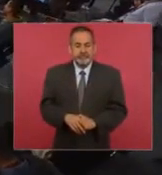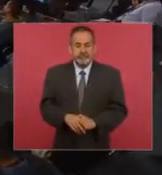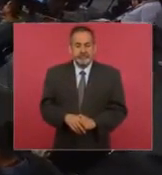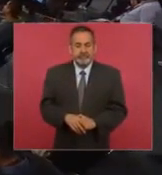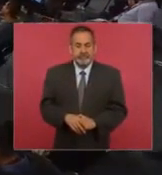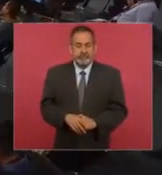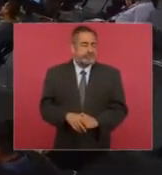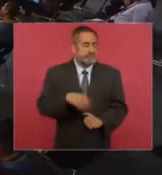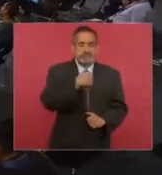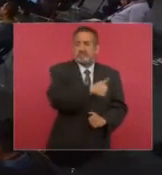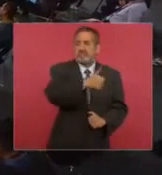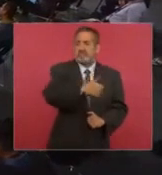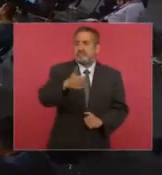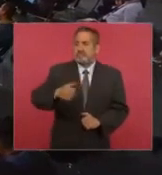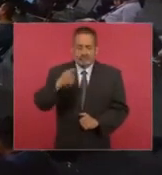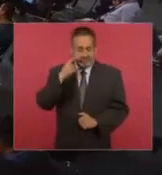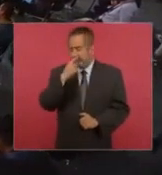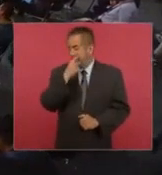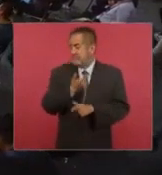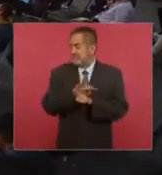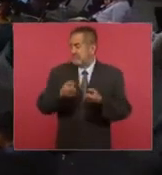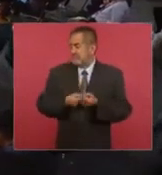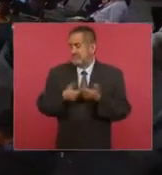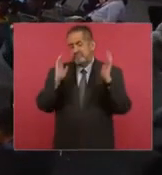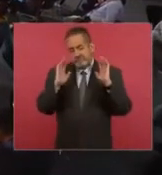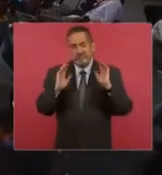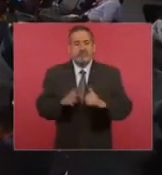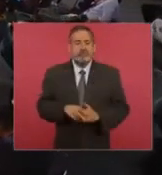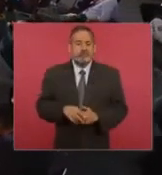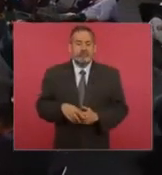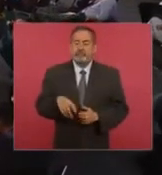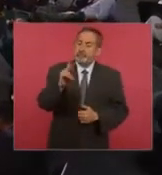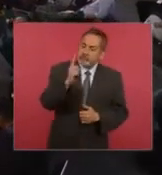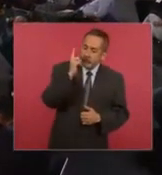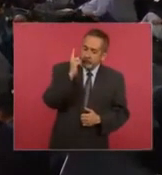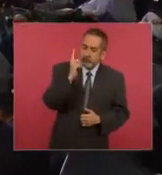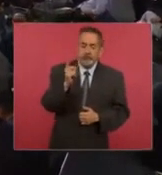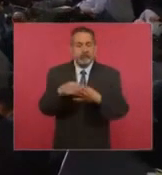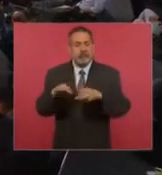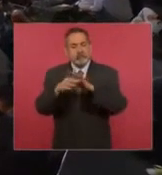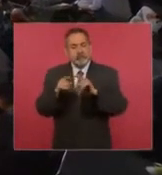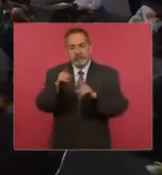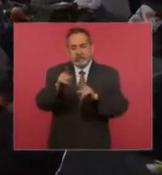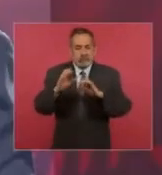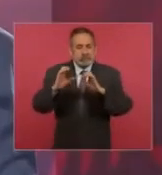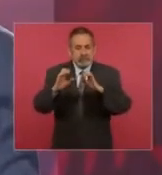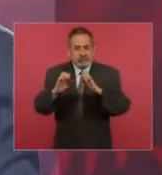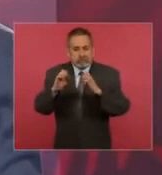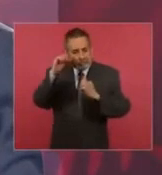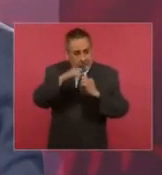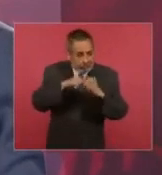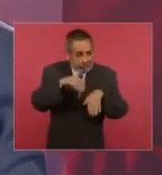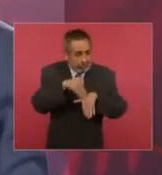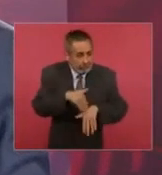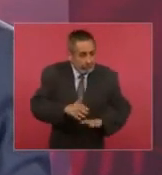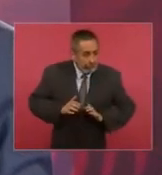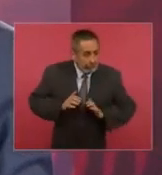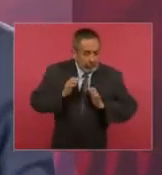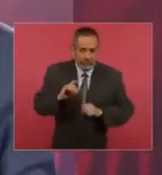Somos libres no pero sí es importante no dejarnos engañar